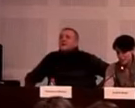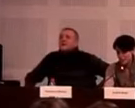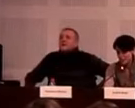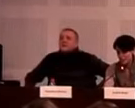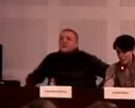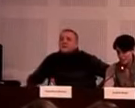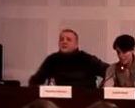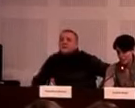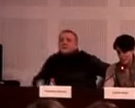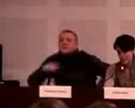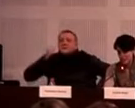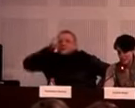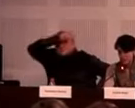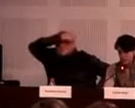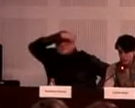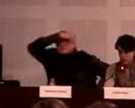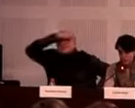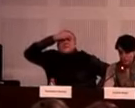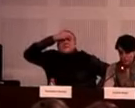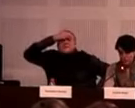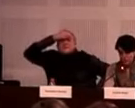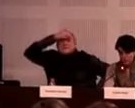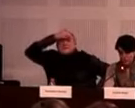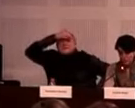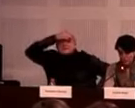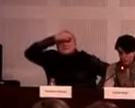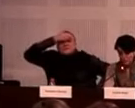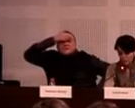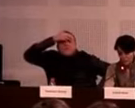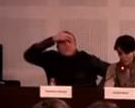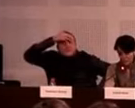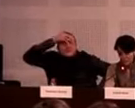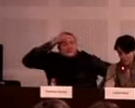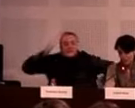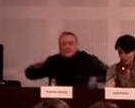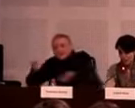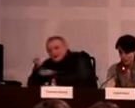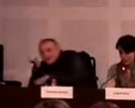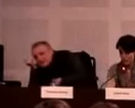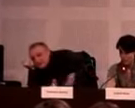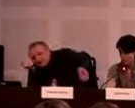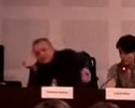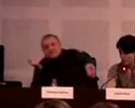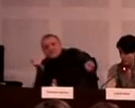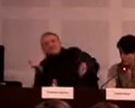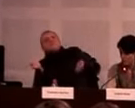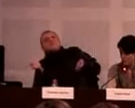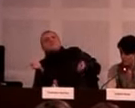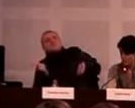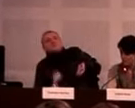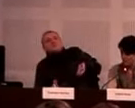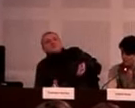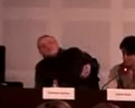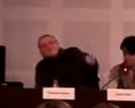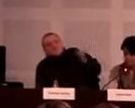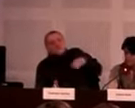Estoy aquí principalmente porque todas las historias que os han contado a lo largo del